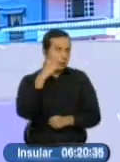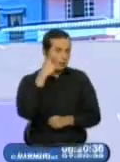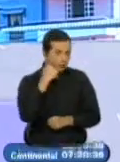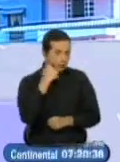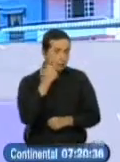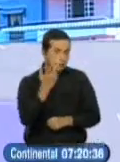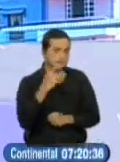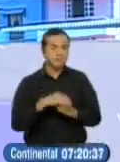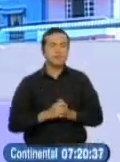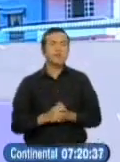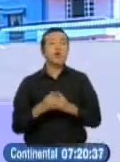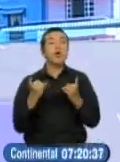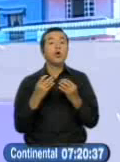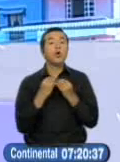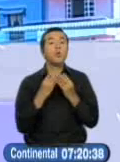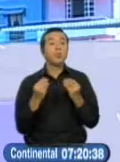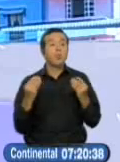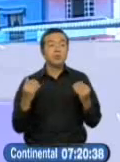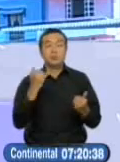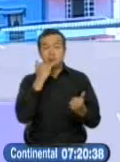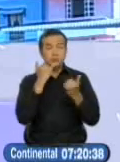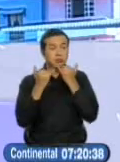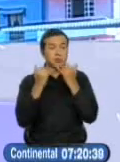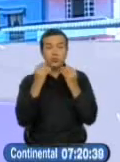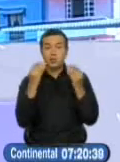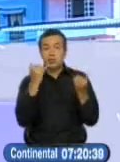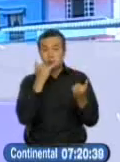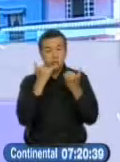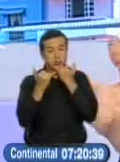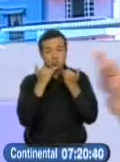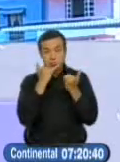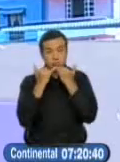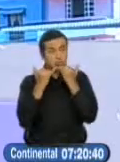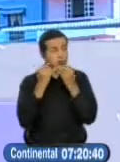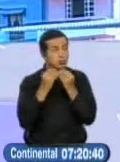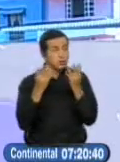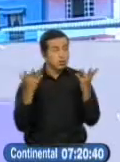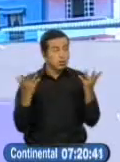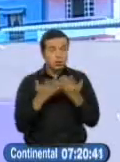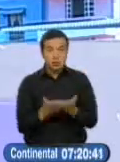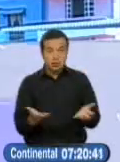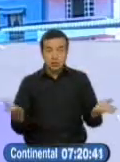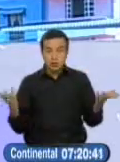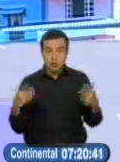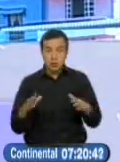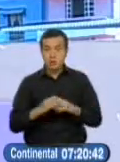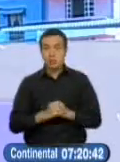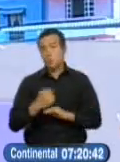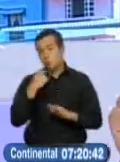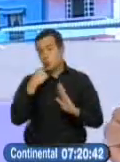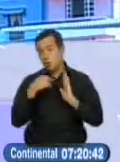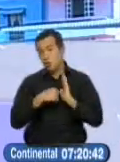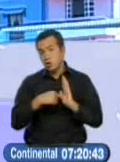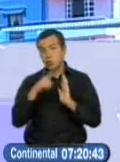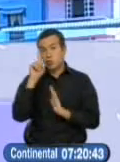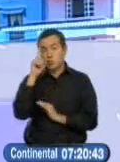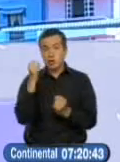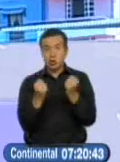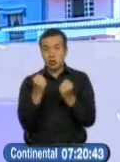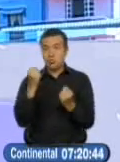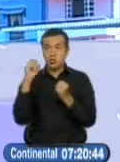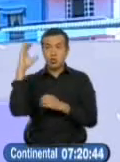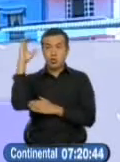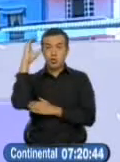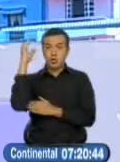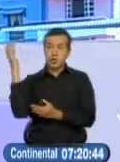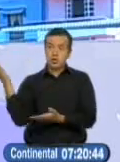ejemplo, existen tantas inconsistencias en una parte del sector metalmecánico como que, por ejemplo, un auto que viene de